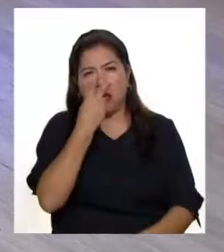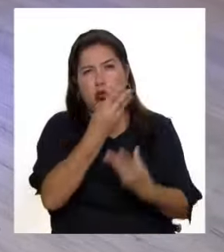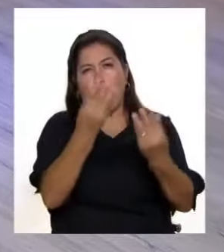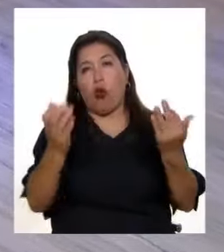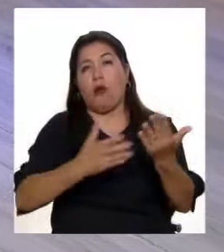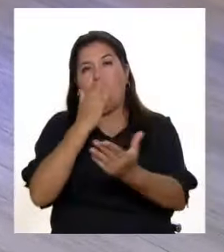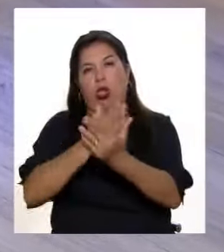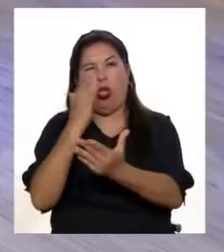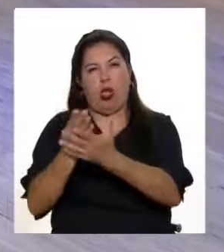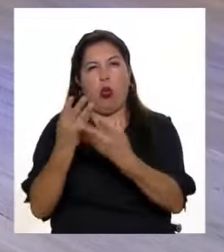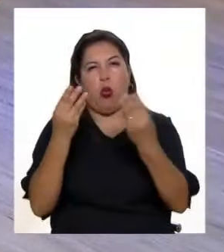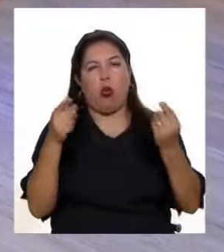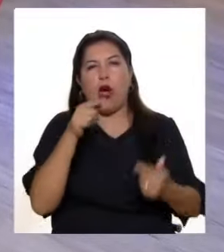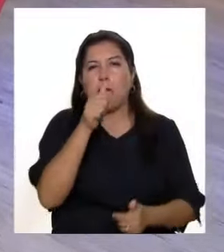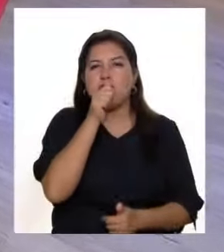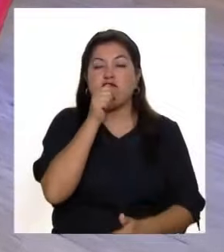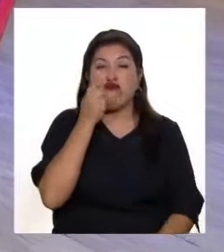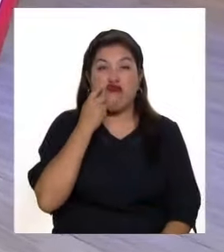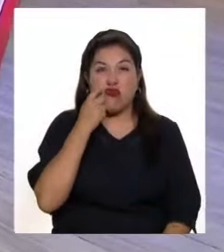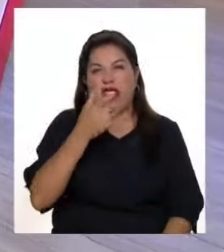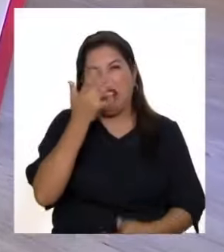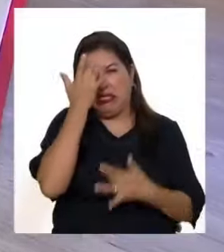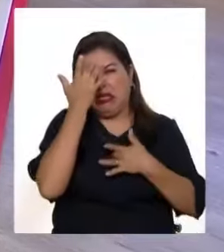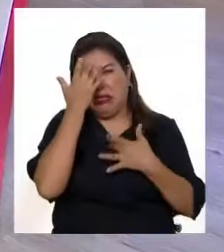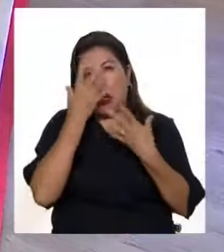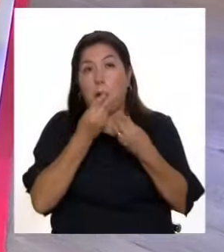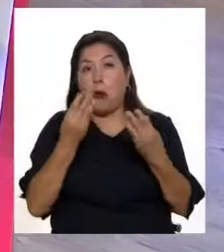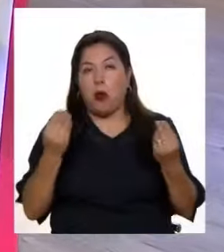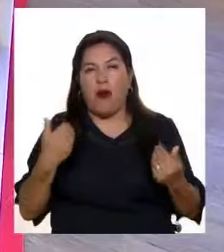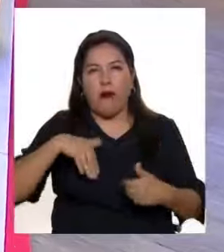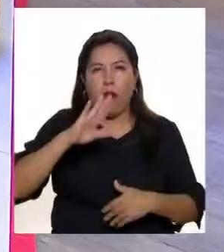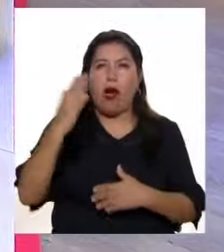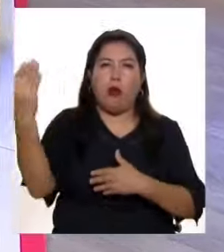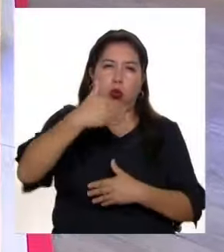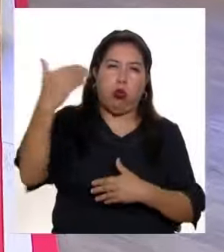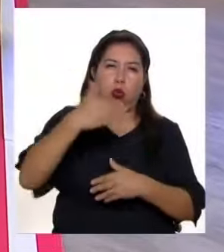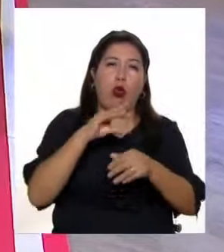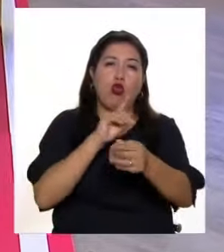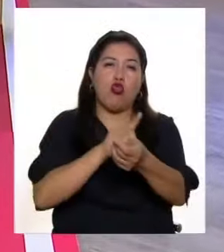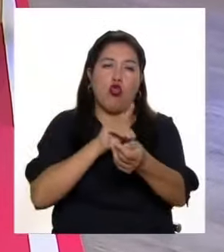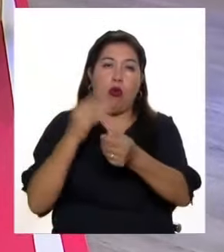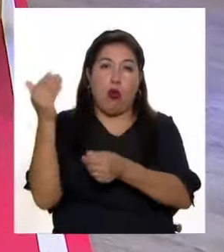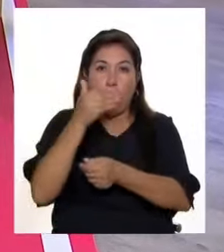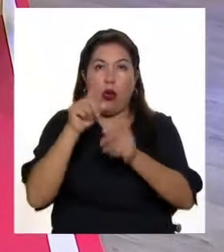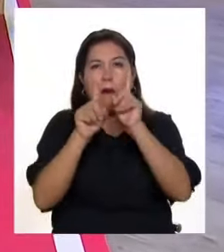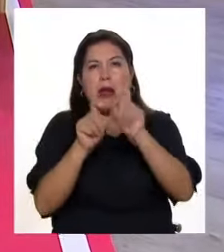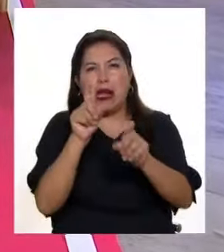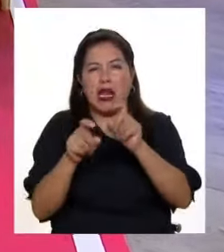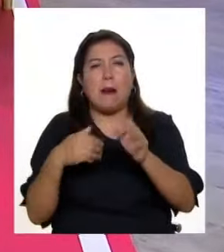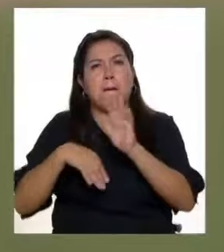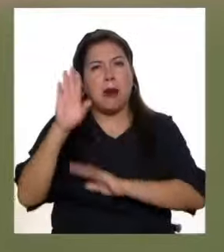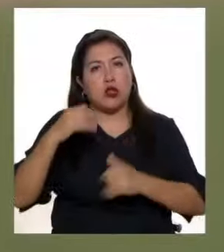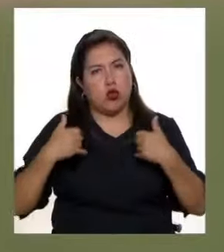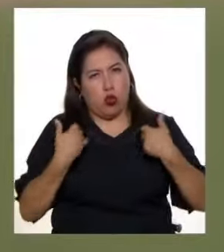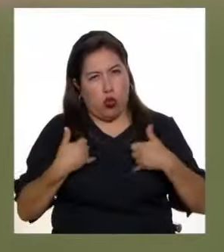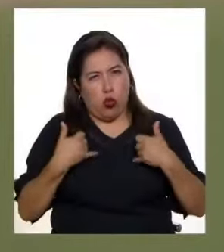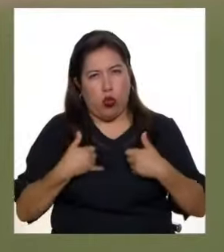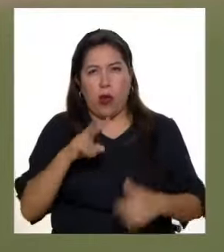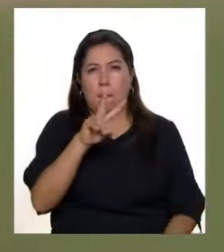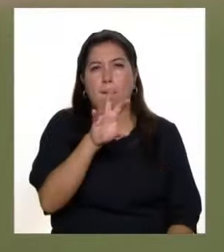¿no? La prostatitis es una de las enfermedades más frecuentes de la consulta que tenemos en urología, sobre todo en pacientes jóvenes, habitualmente desde